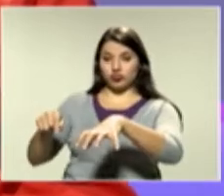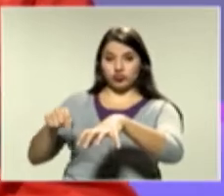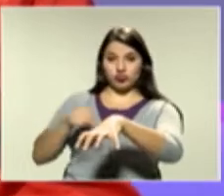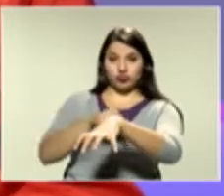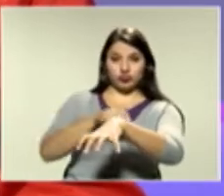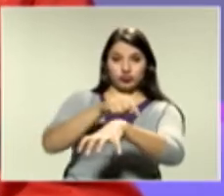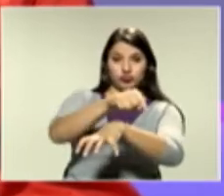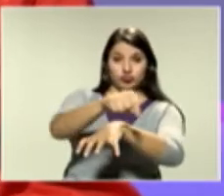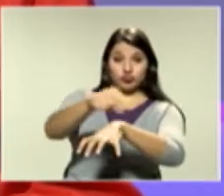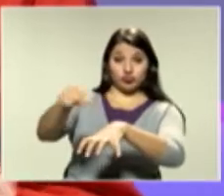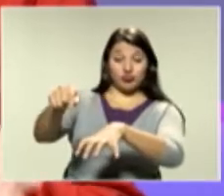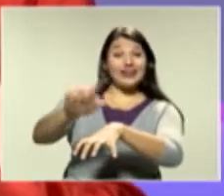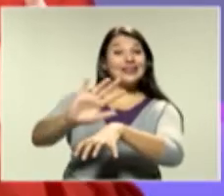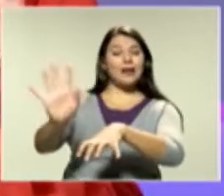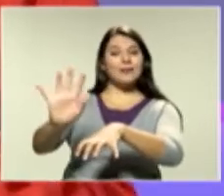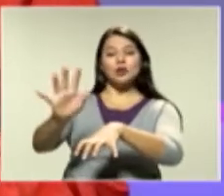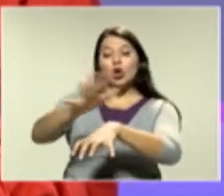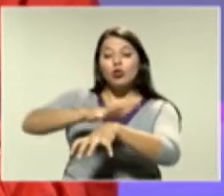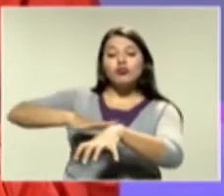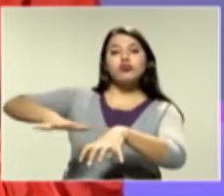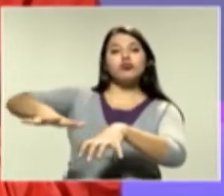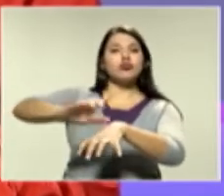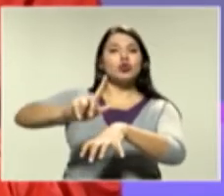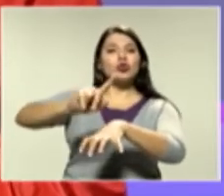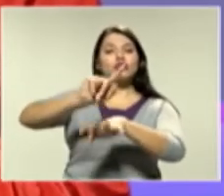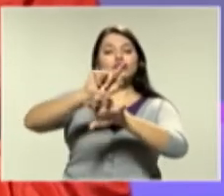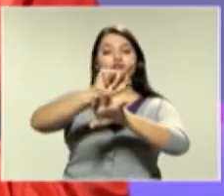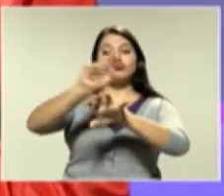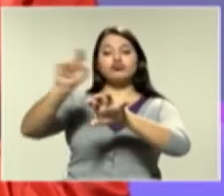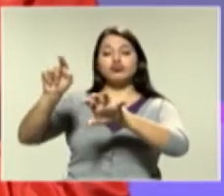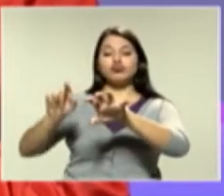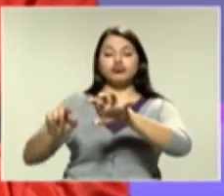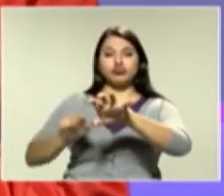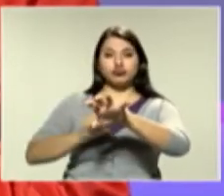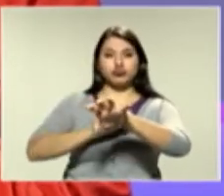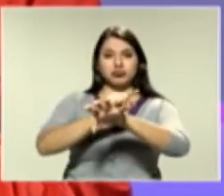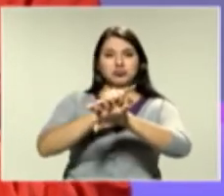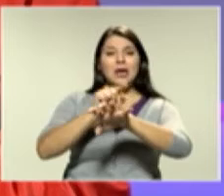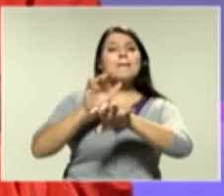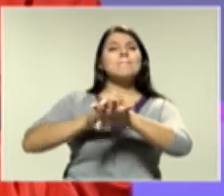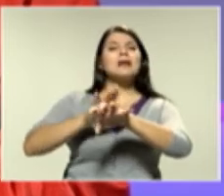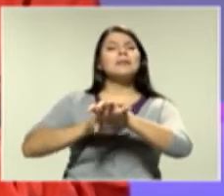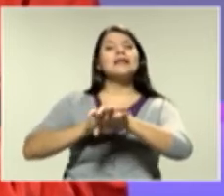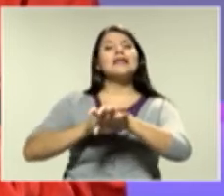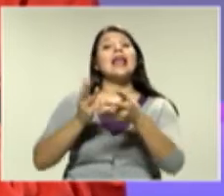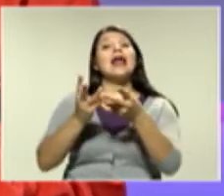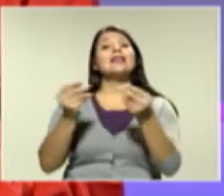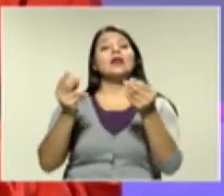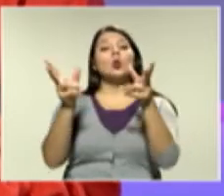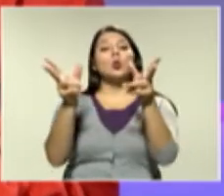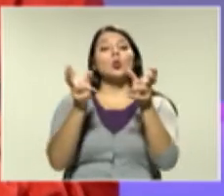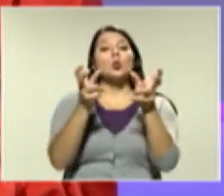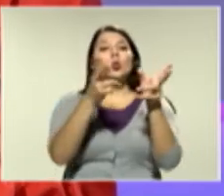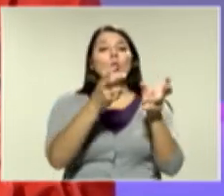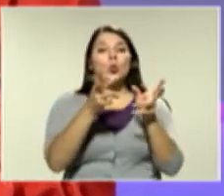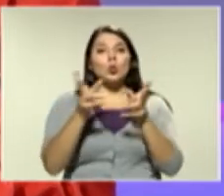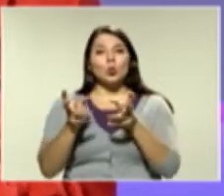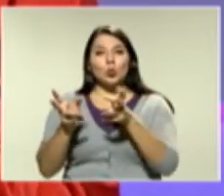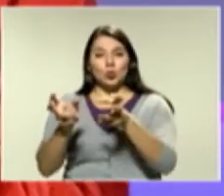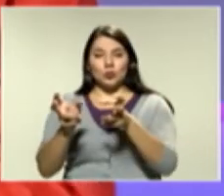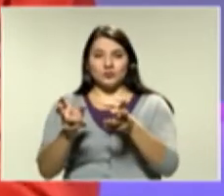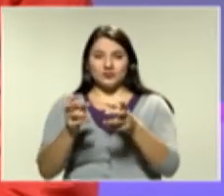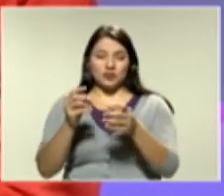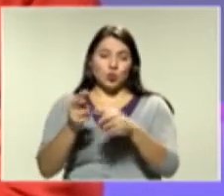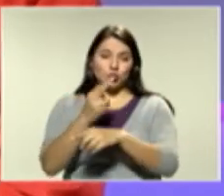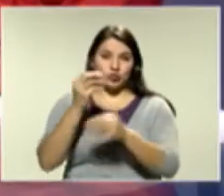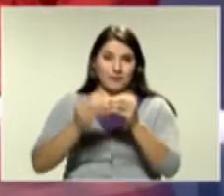plantas produzcan flores, hay una atracción de enemigos naturales de plagas que hacen que las